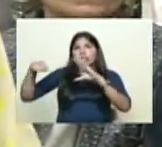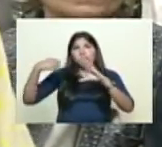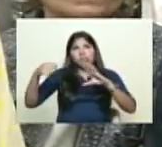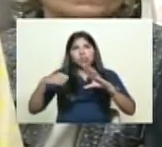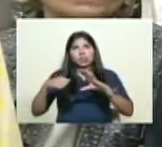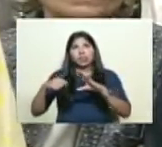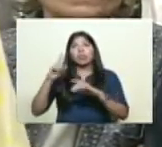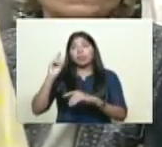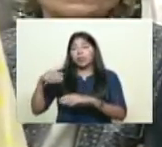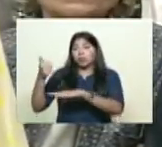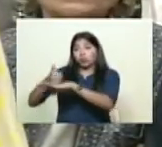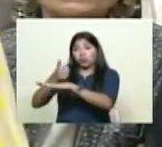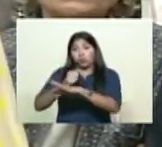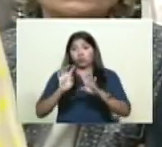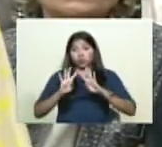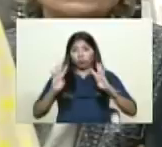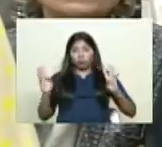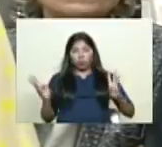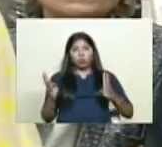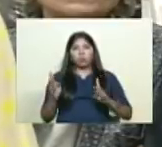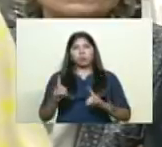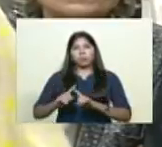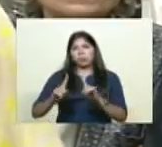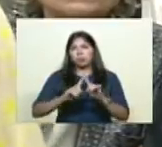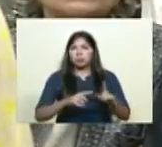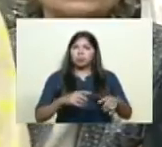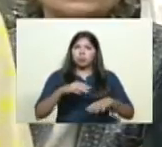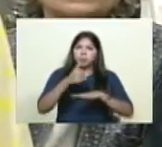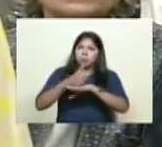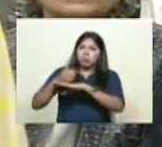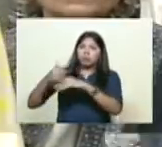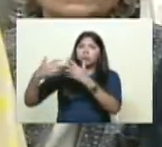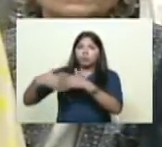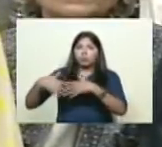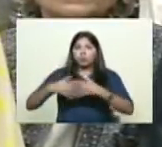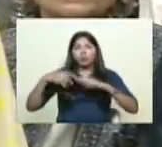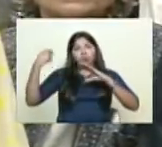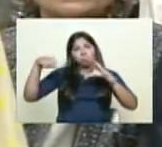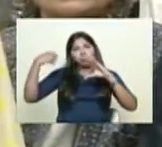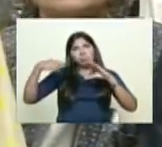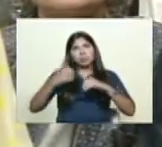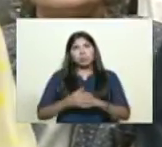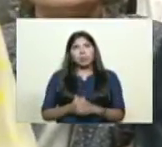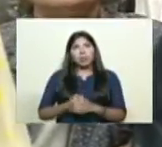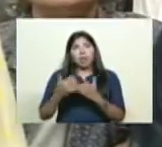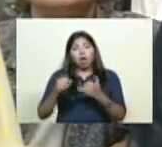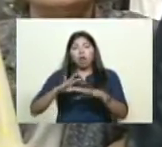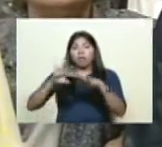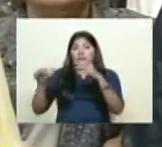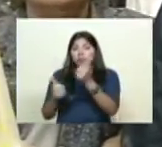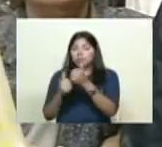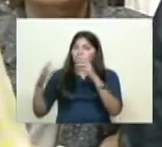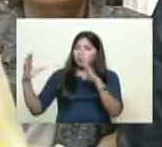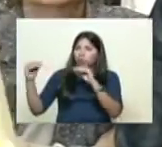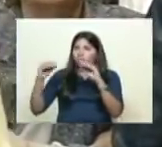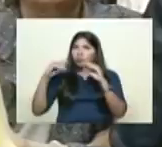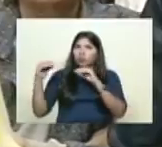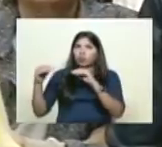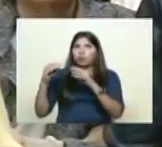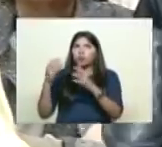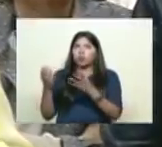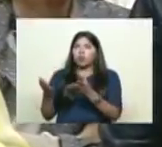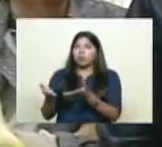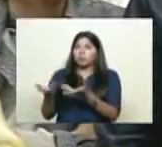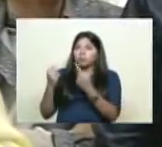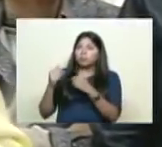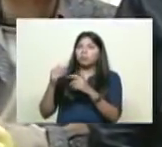Presentes autoridades de la industria cinematográfica del país y, por supuesto, vamos a conversar de inmediato con la viceministra para el fomento de la economía y de la